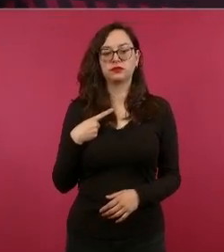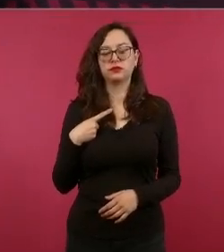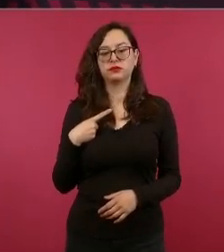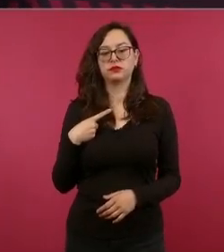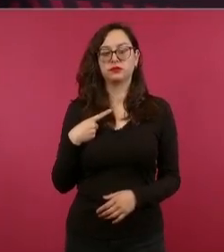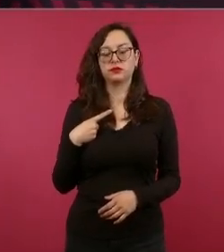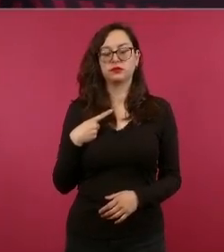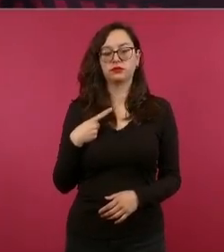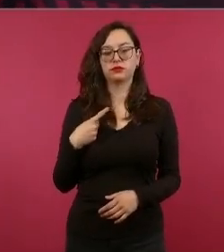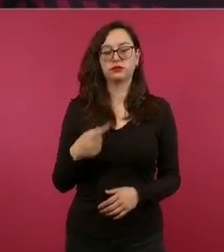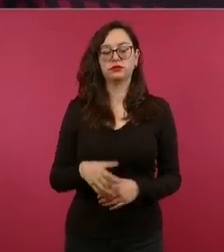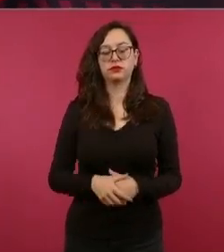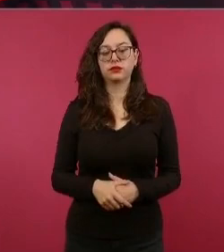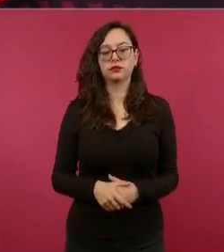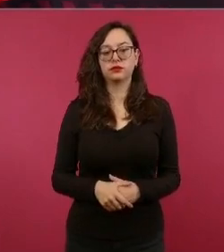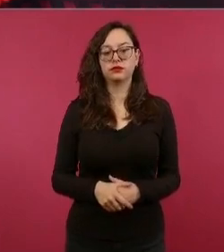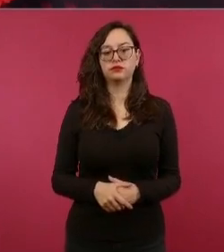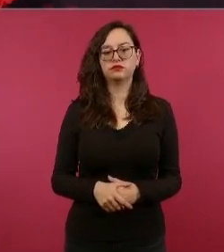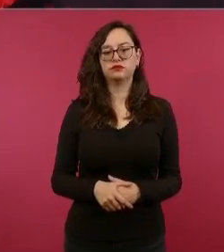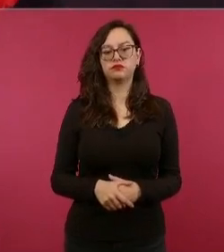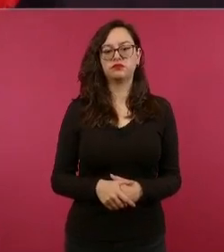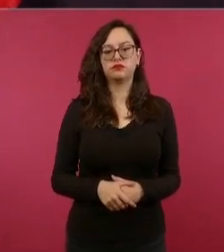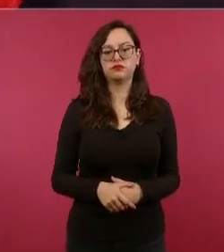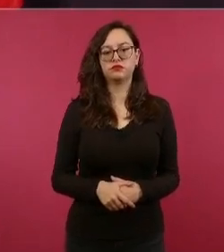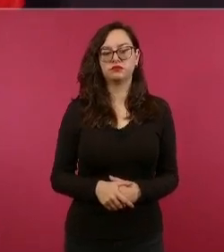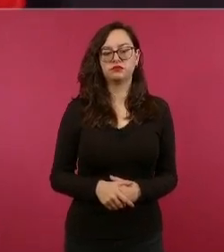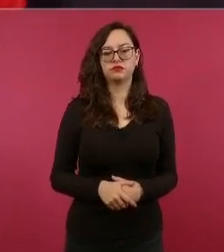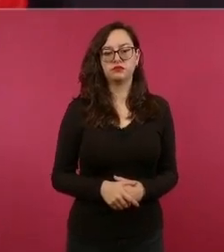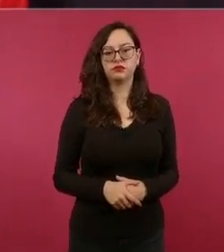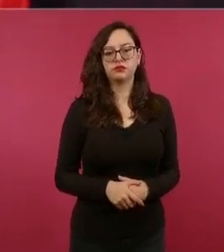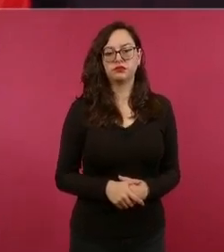una integración económica,